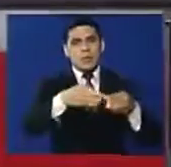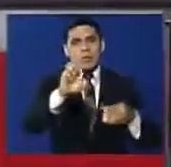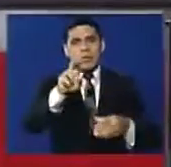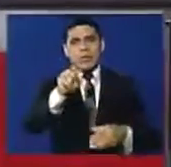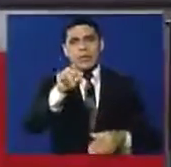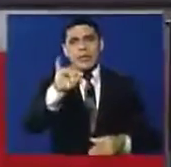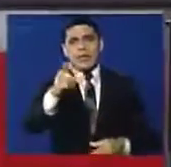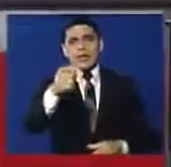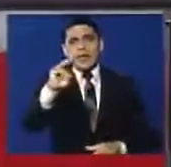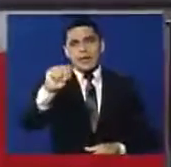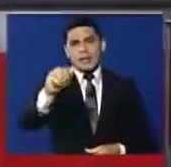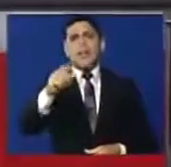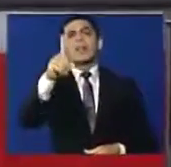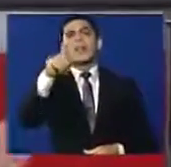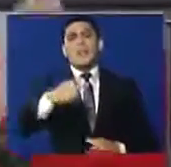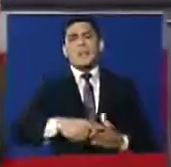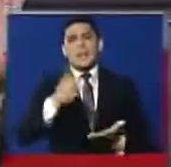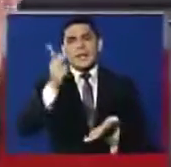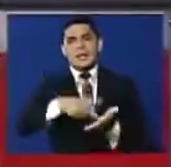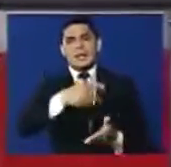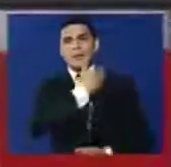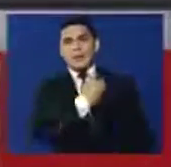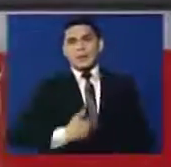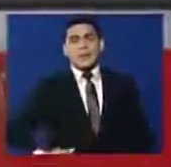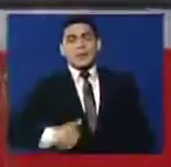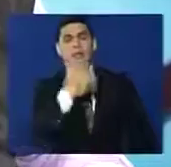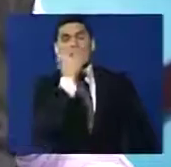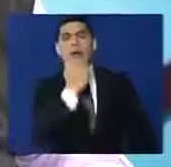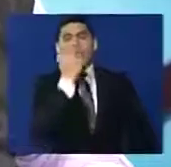sus inicios, también tuvo Nicolás Maduro.